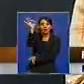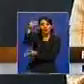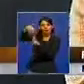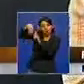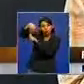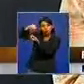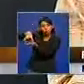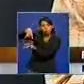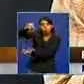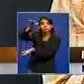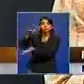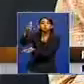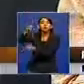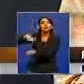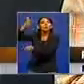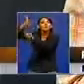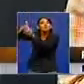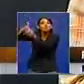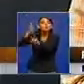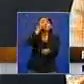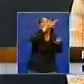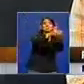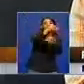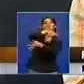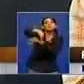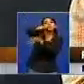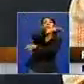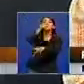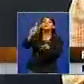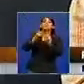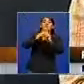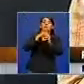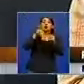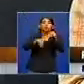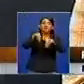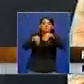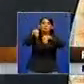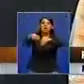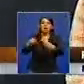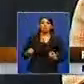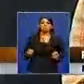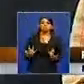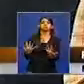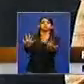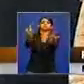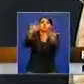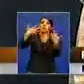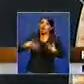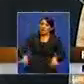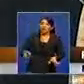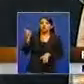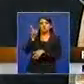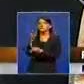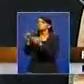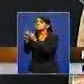para poder sembrar alrededor de 36 mil hectáreas de azúcar. Esto va a ser gran generador de empleo. Más o menos